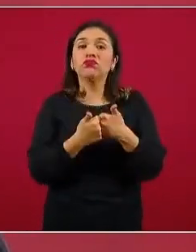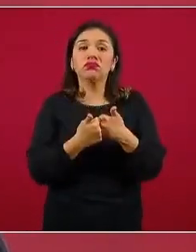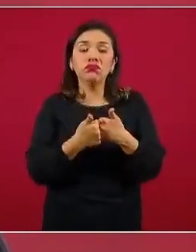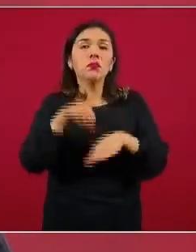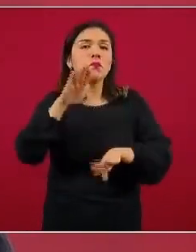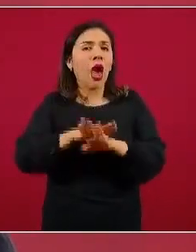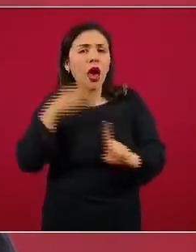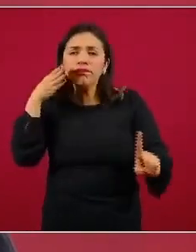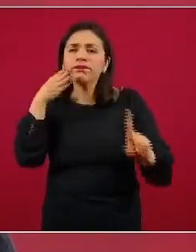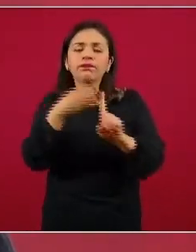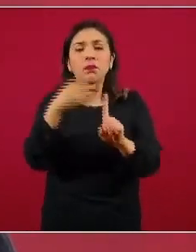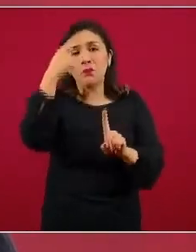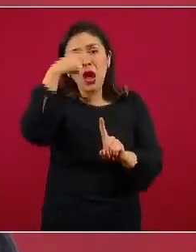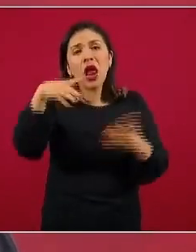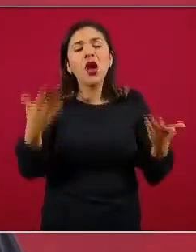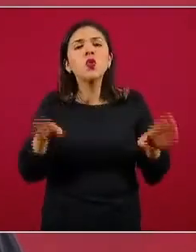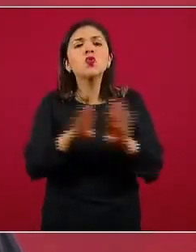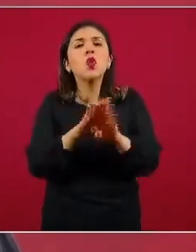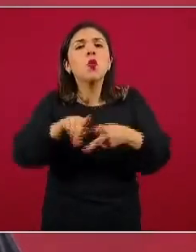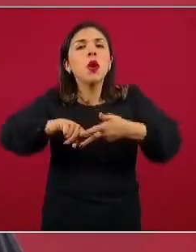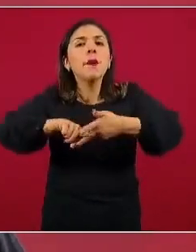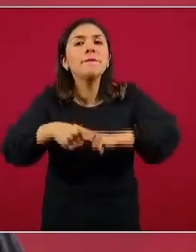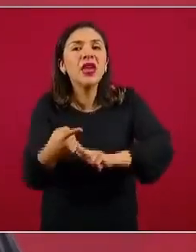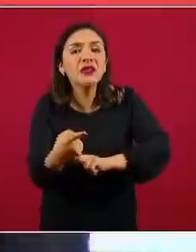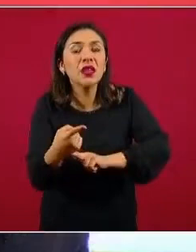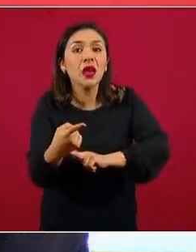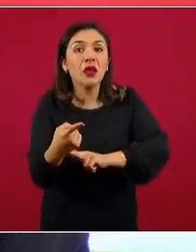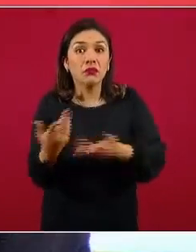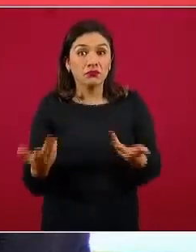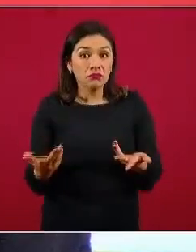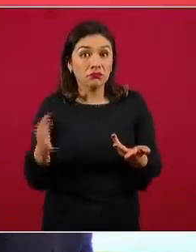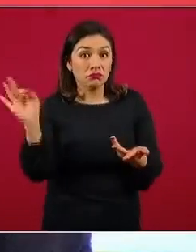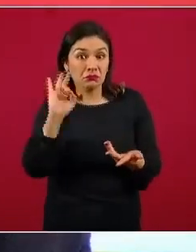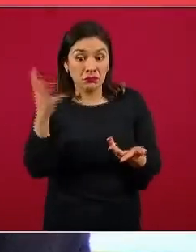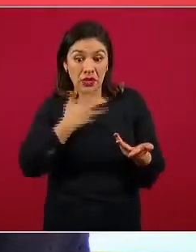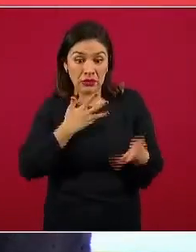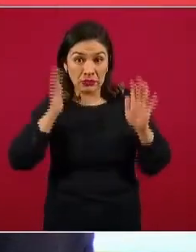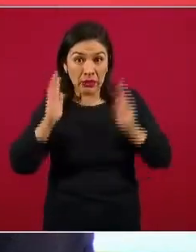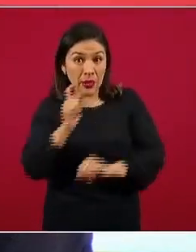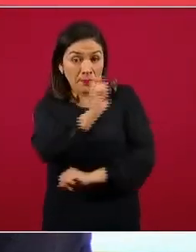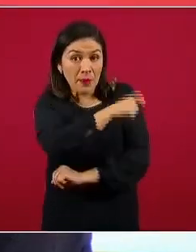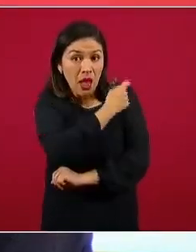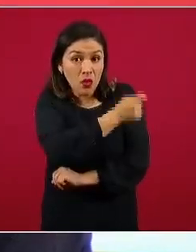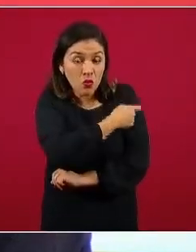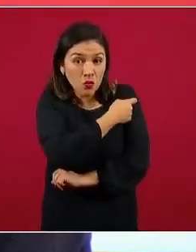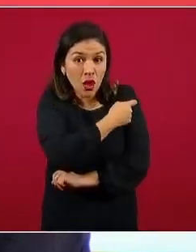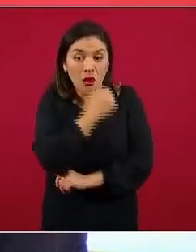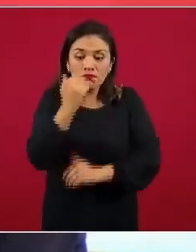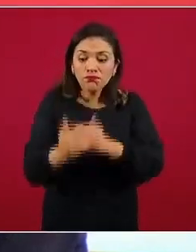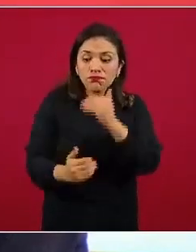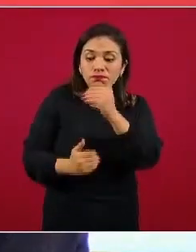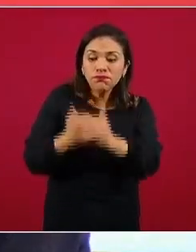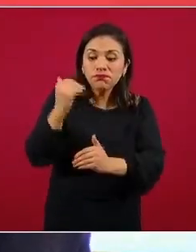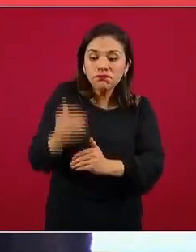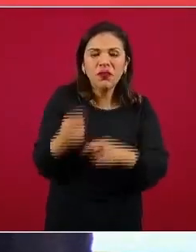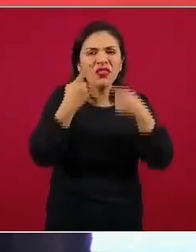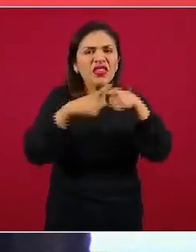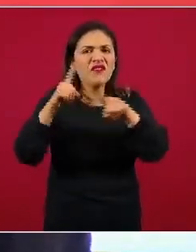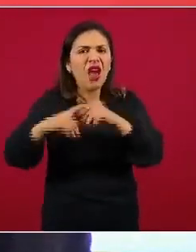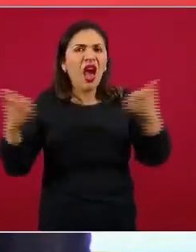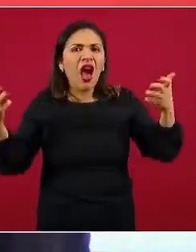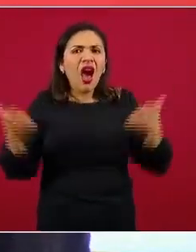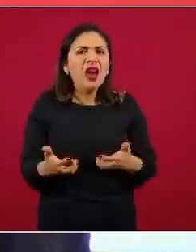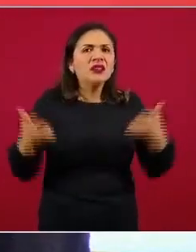muy dirigido a cómo va a iniciar, ni bien se tenga la vacuna, en la medida que vayan avanzando los diferentes procesos. Como